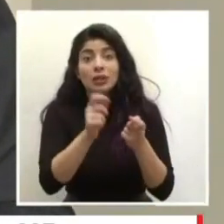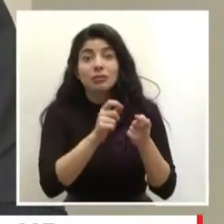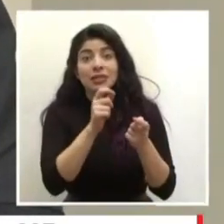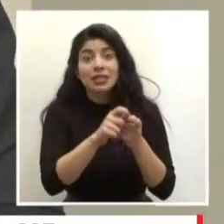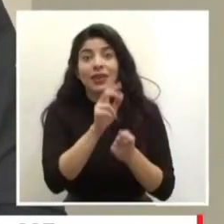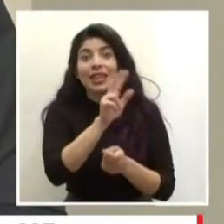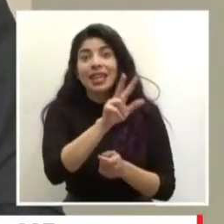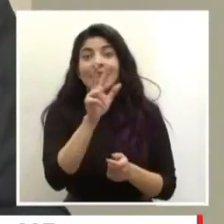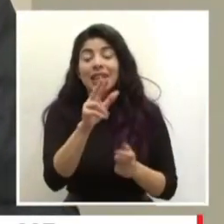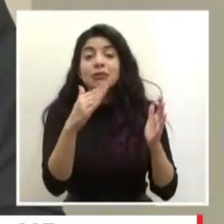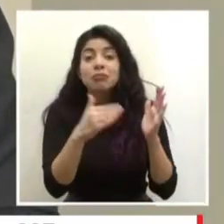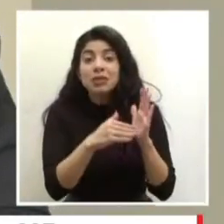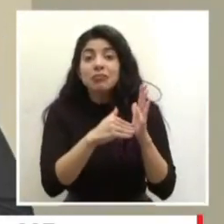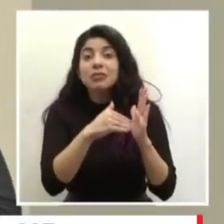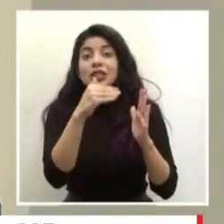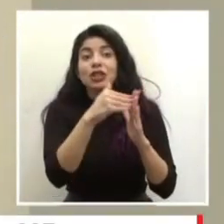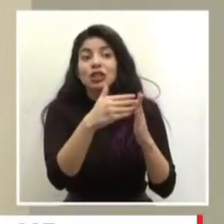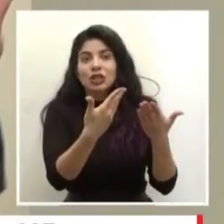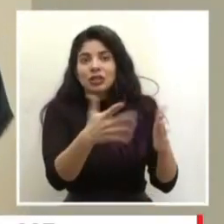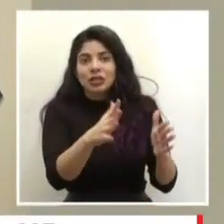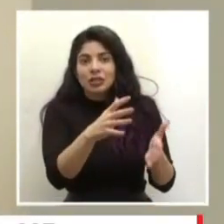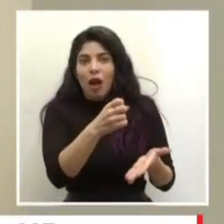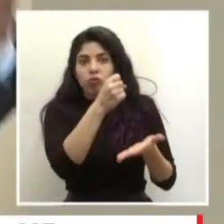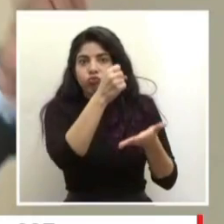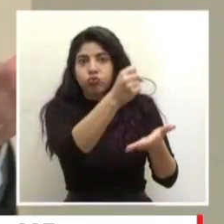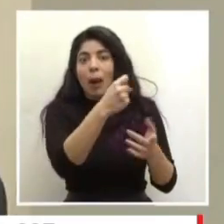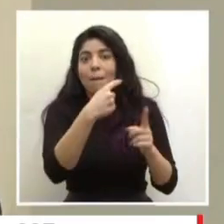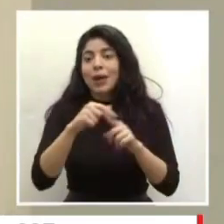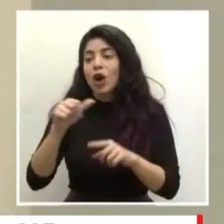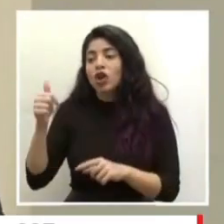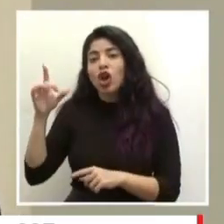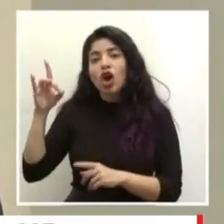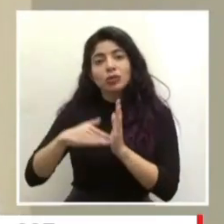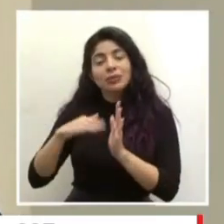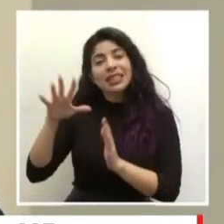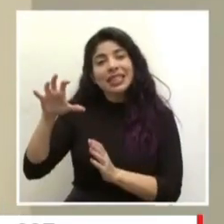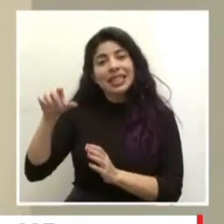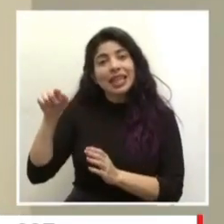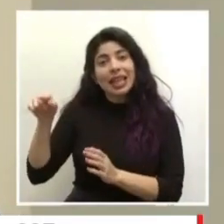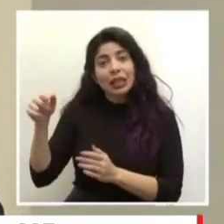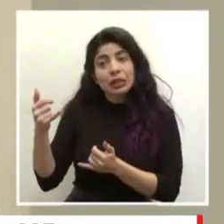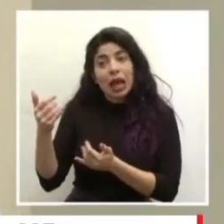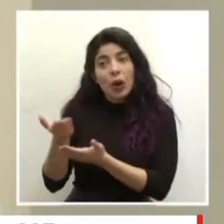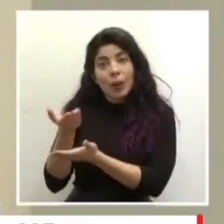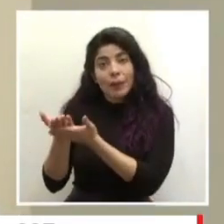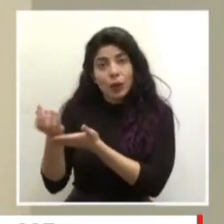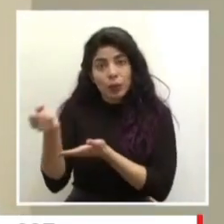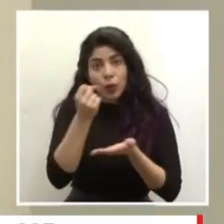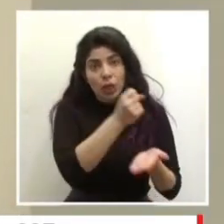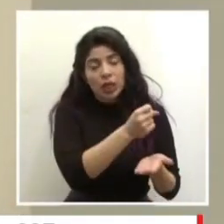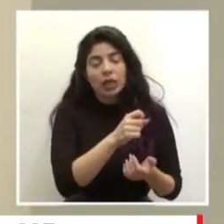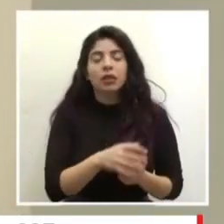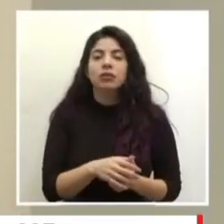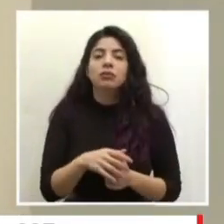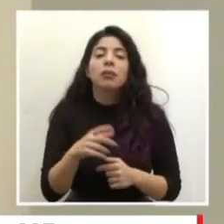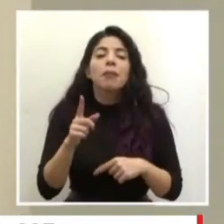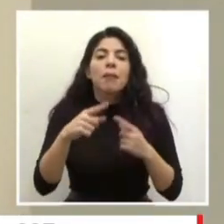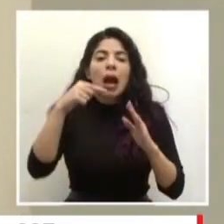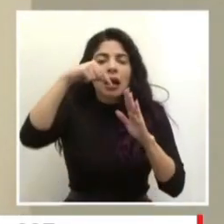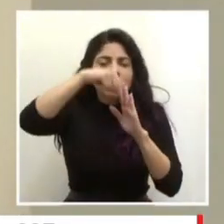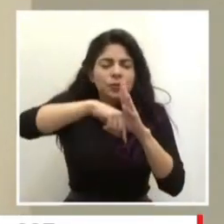33 mil millones que ya están asignados, sino estos otros 8 500 que estamos proponiendo, es que entremos a ver